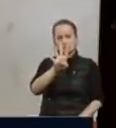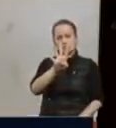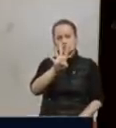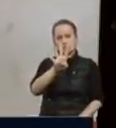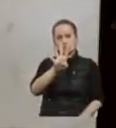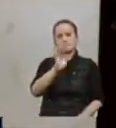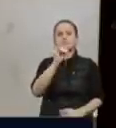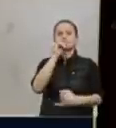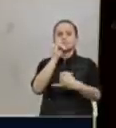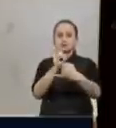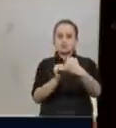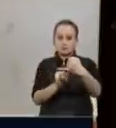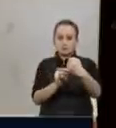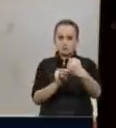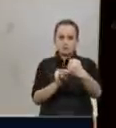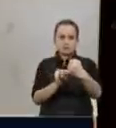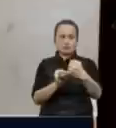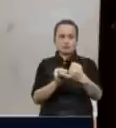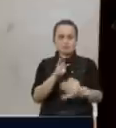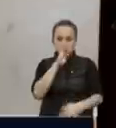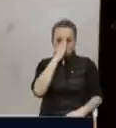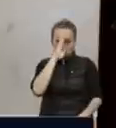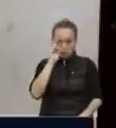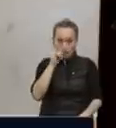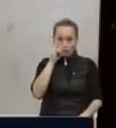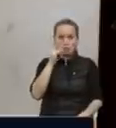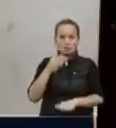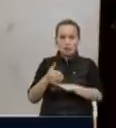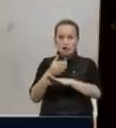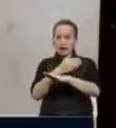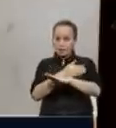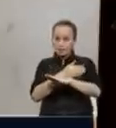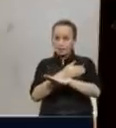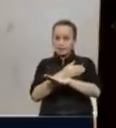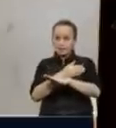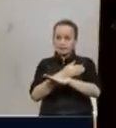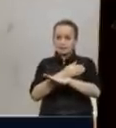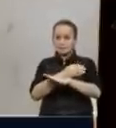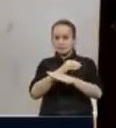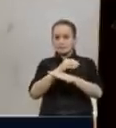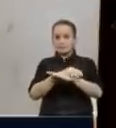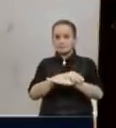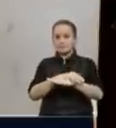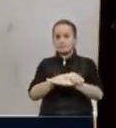y la última: ante cualquier duda, se debe consultar al escalón superior del mando.